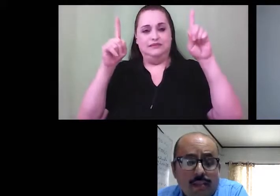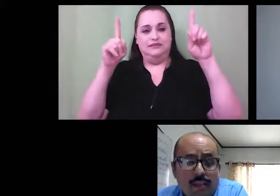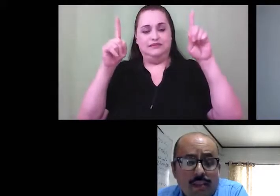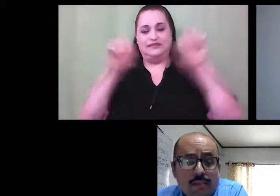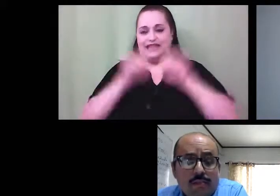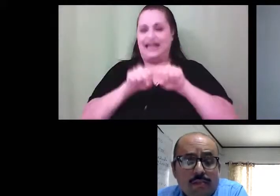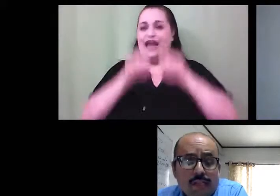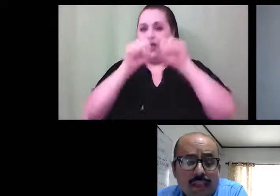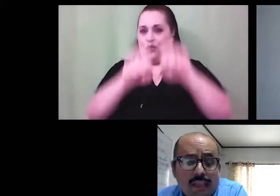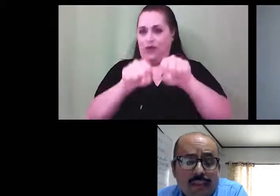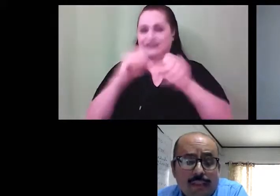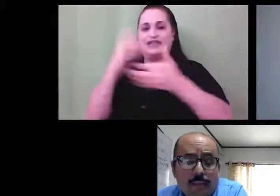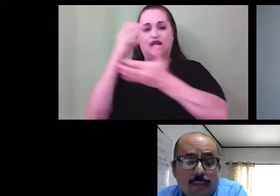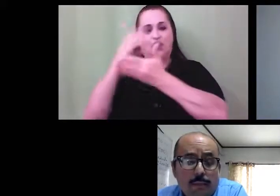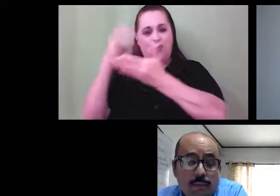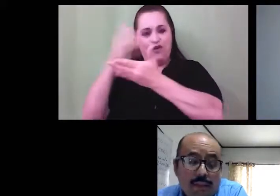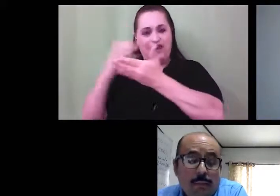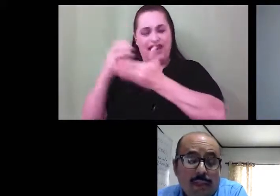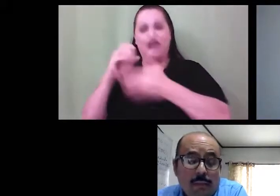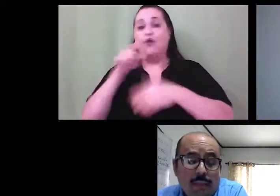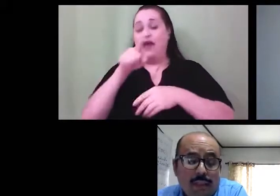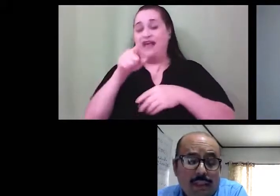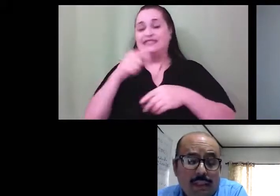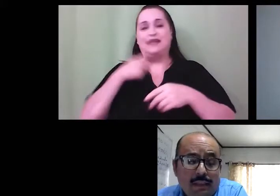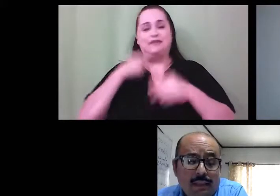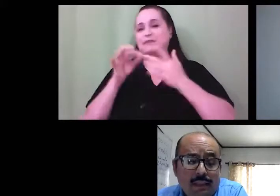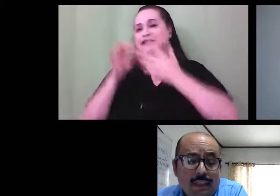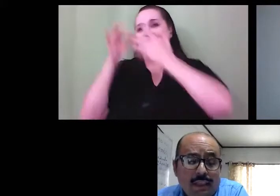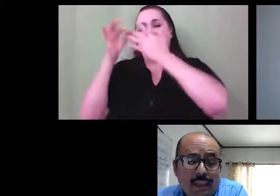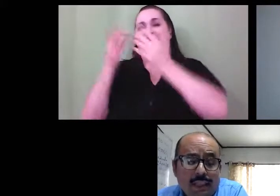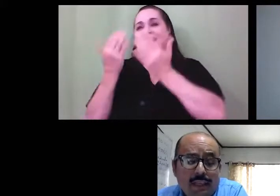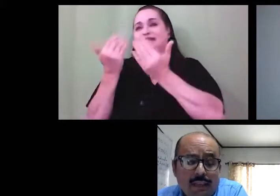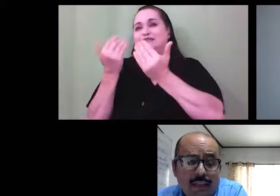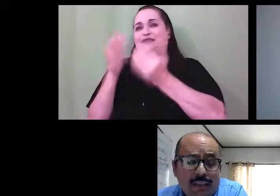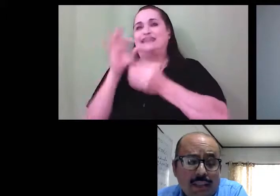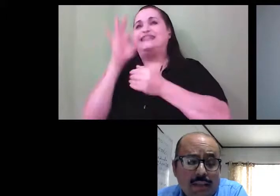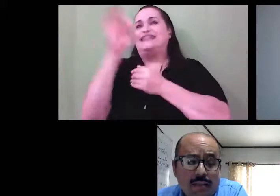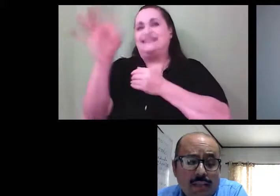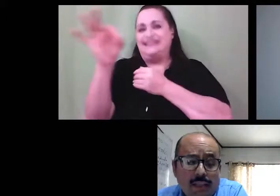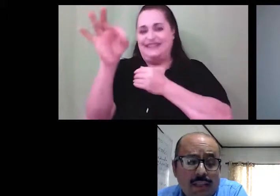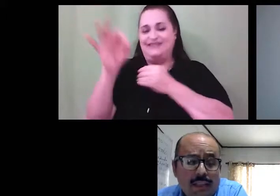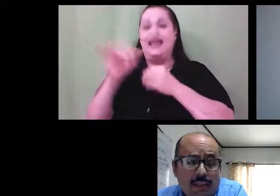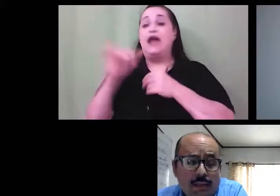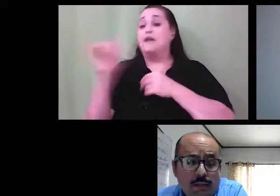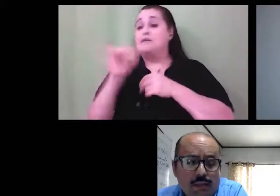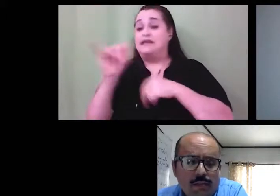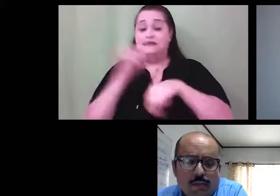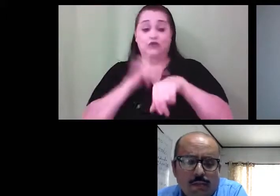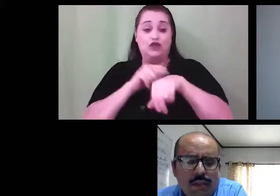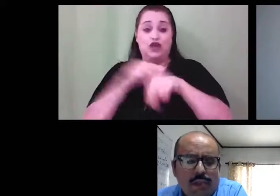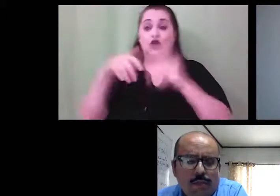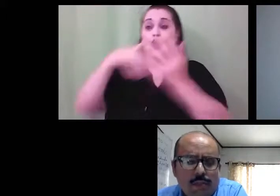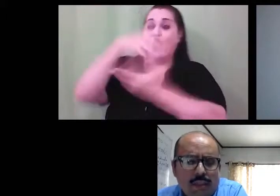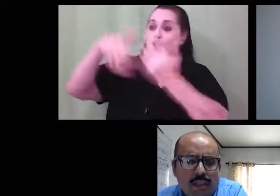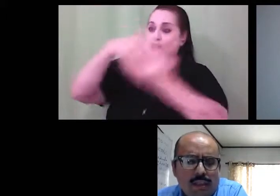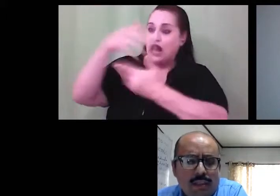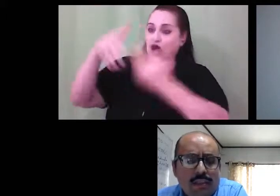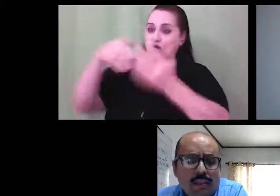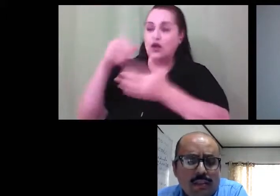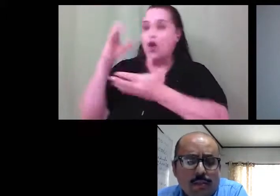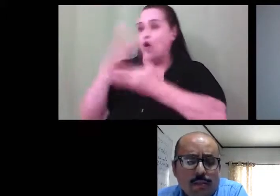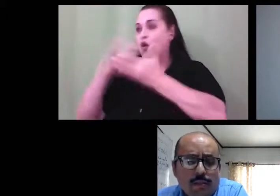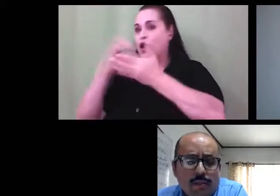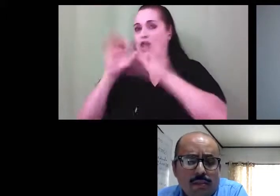graduarse del colegio, ¿verdad? Esa era mi principal expectativa, ¿verdad? Y a la vez que iba a lograr interactuar con un colegio muy